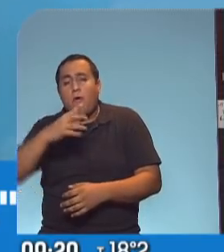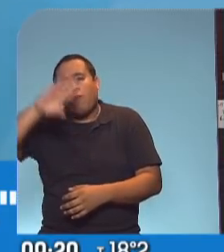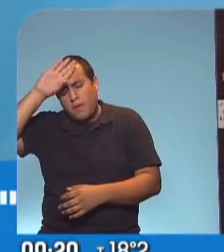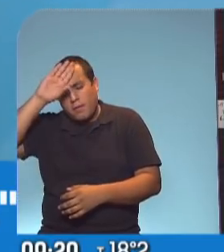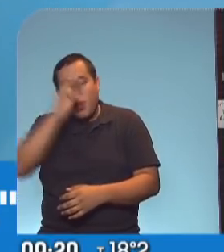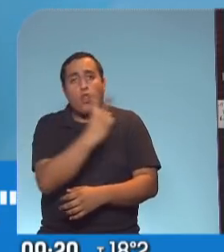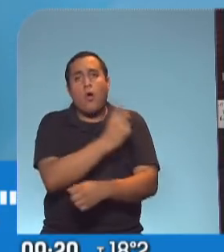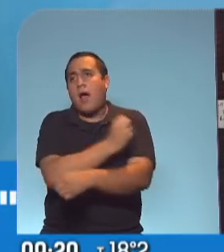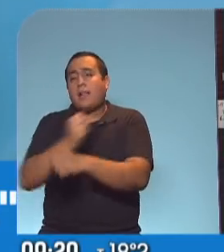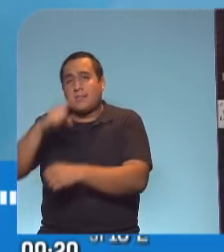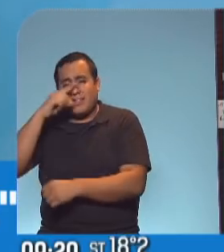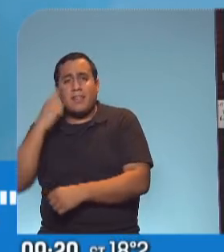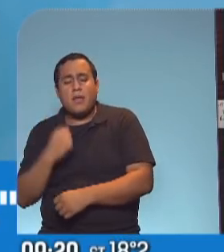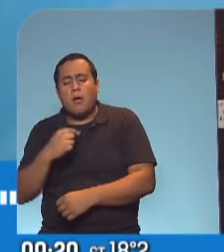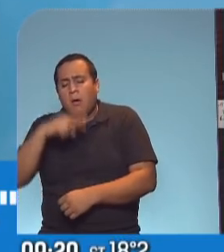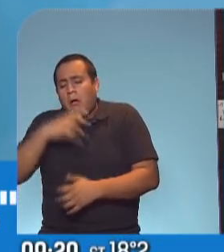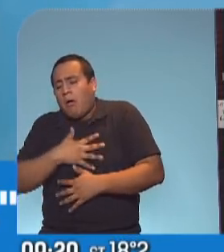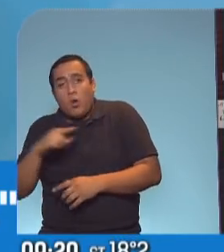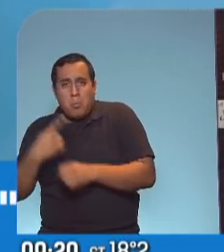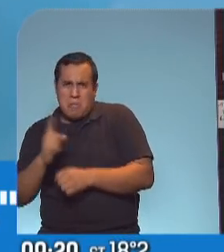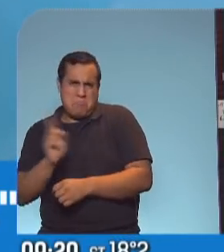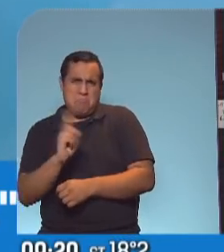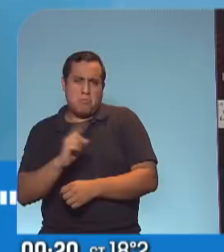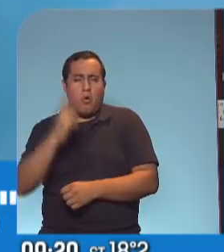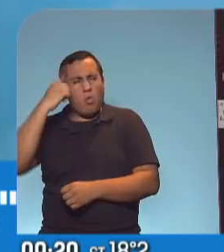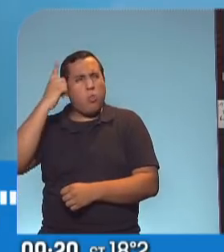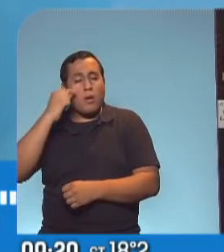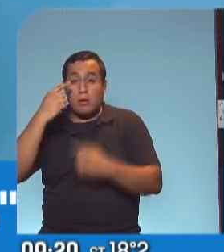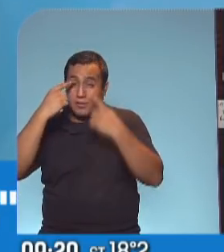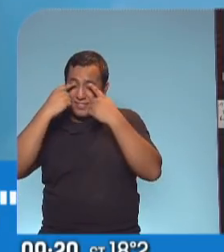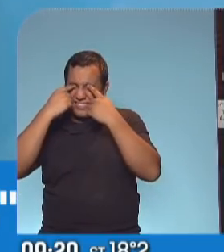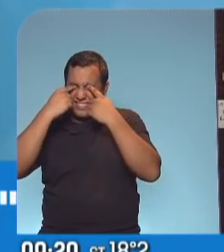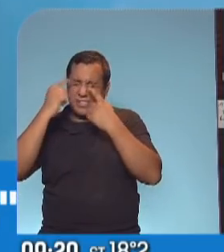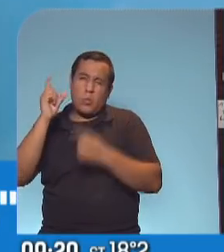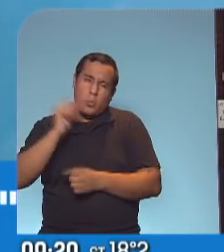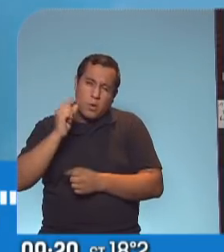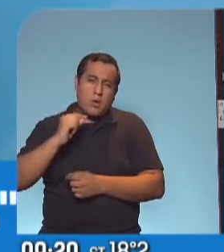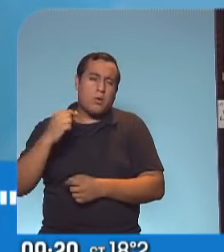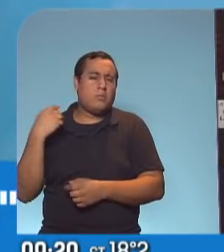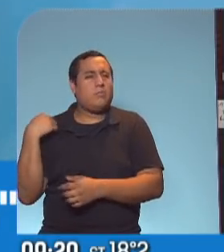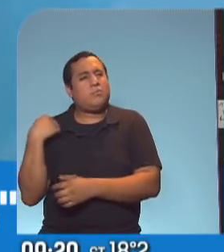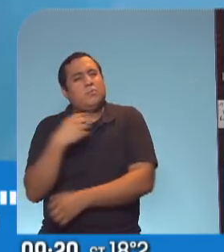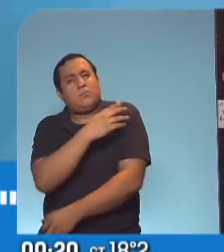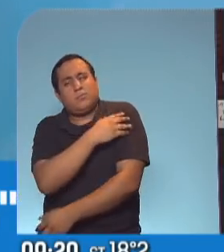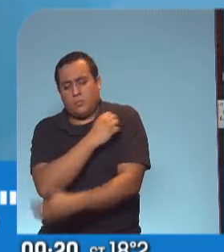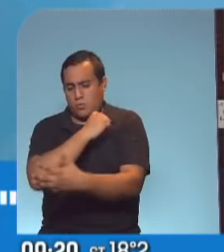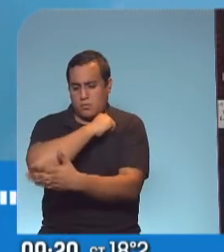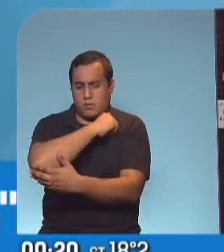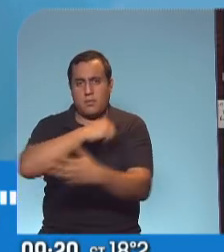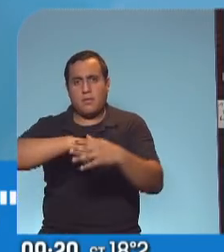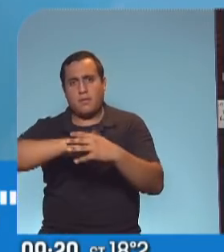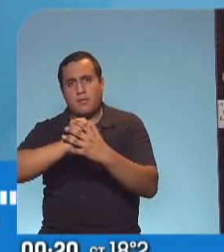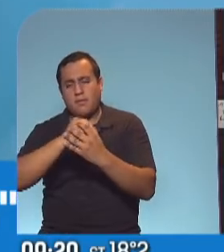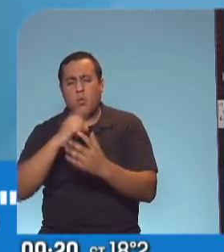no afecta a las vías respiratorias, con dolor de cabeza, dolor detrás de los ojos, dolor musculares o en las articulaciones,